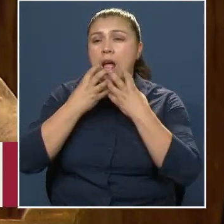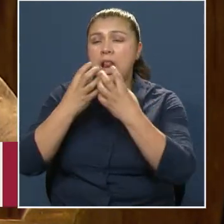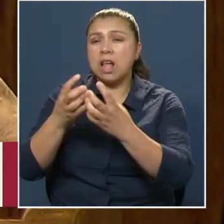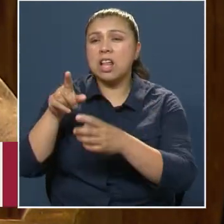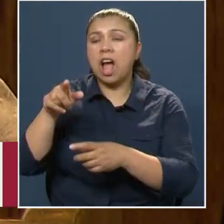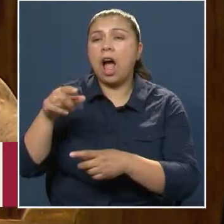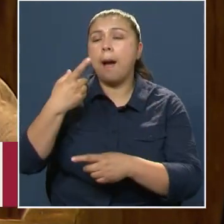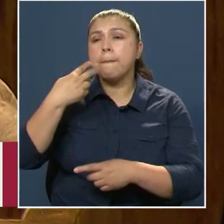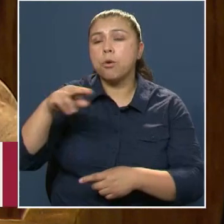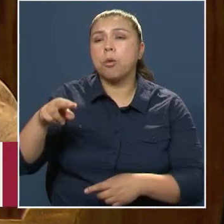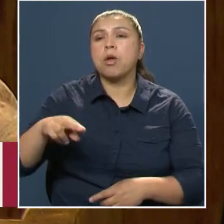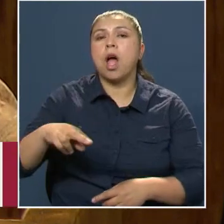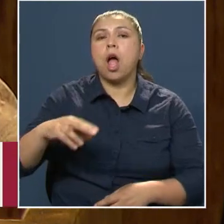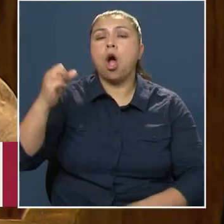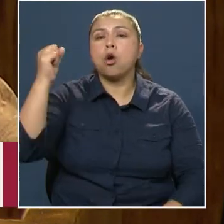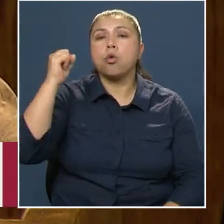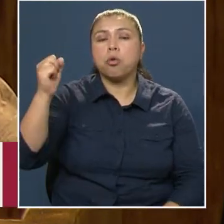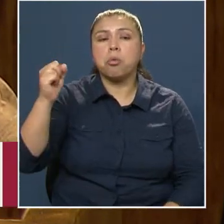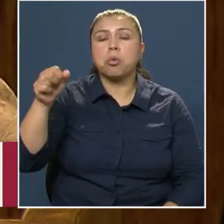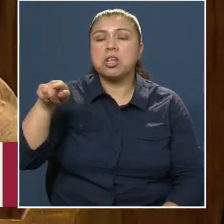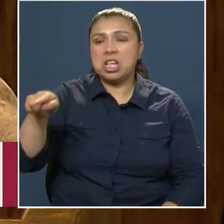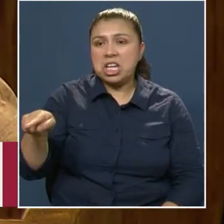palabras comunista enquistado.